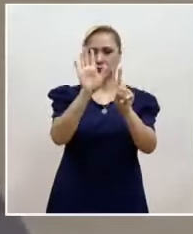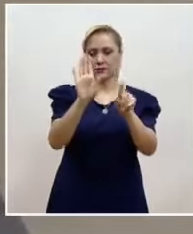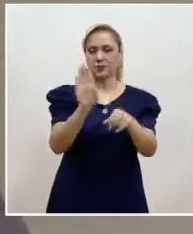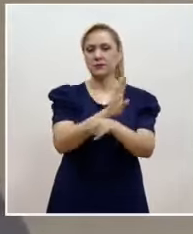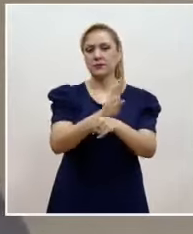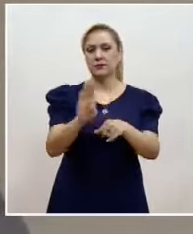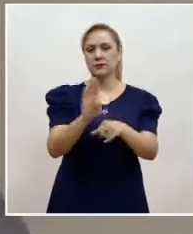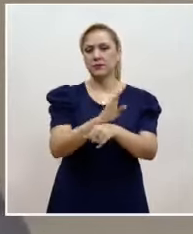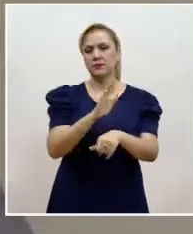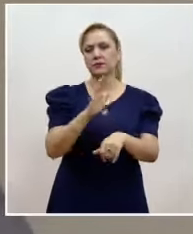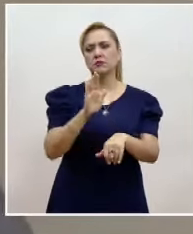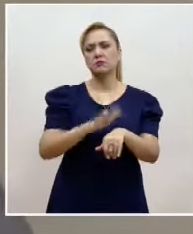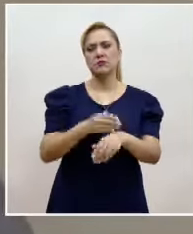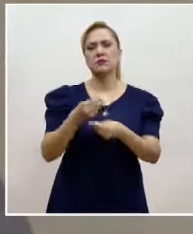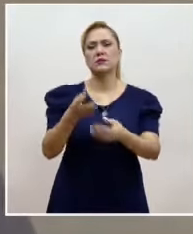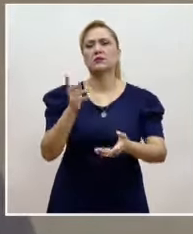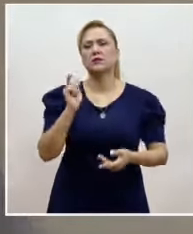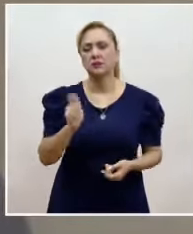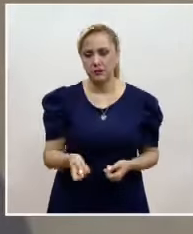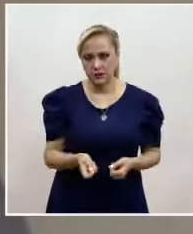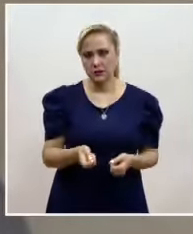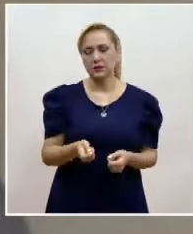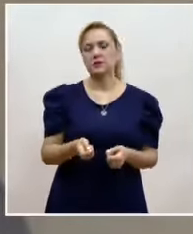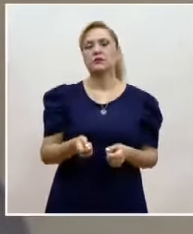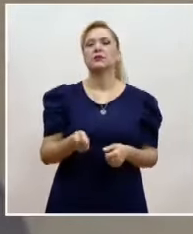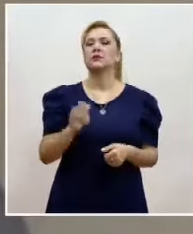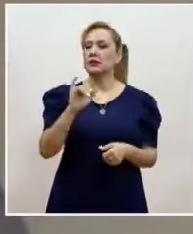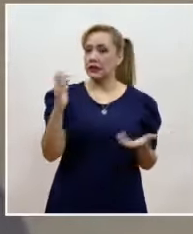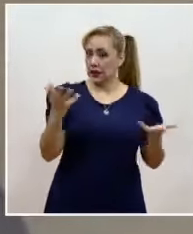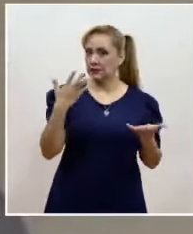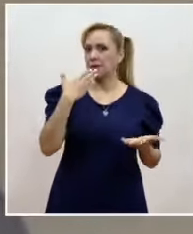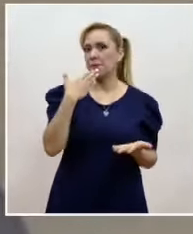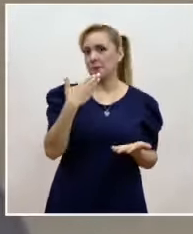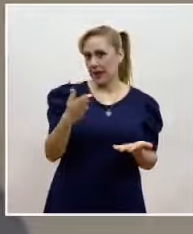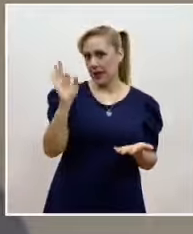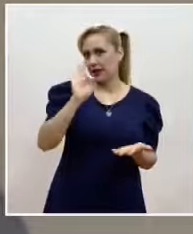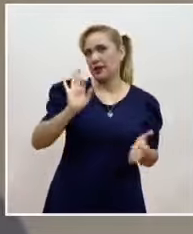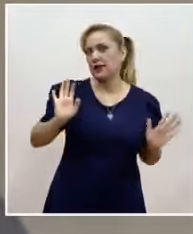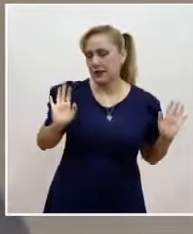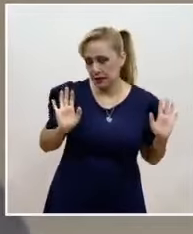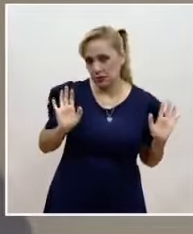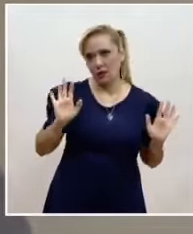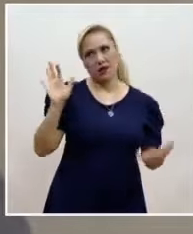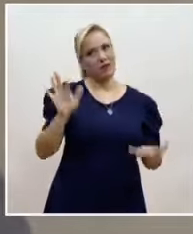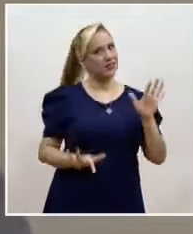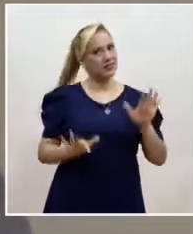beneficios principales que da la justicia son, si se implementa bien, porque no necesariamente, ¿no? Hay muchos casos